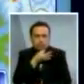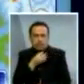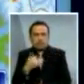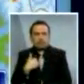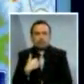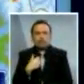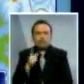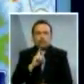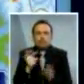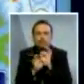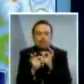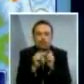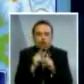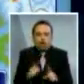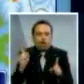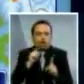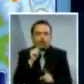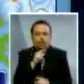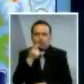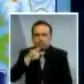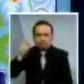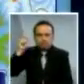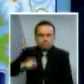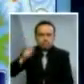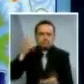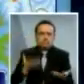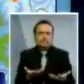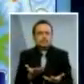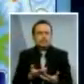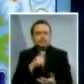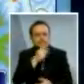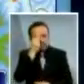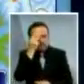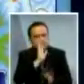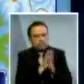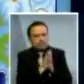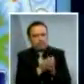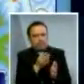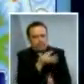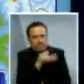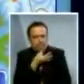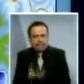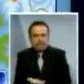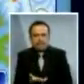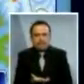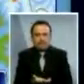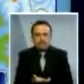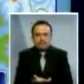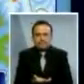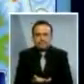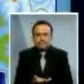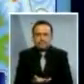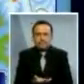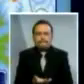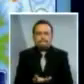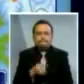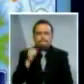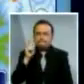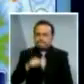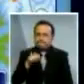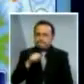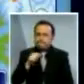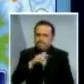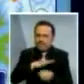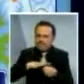yo no tengo otra explicación para este fallo. Pero Matilde, explícame una cosa. En este caso, hubo un